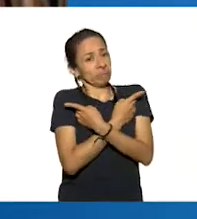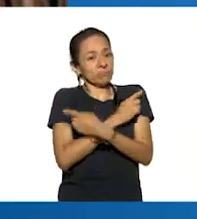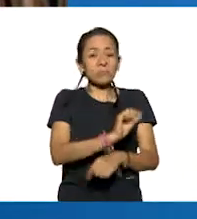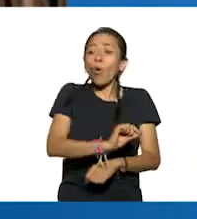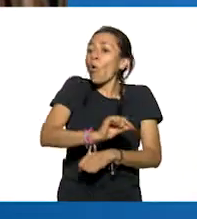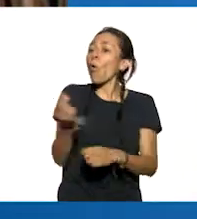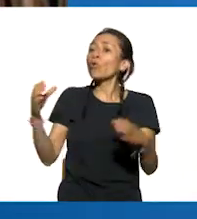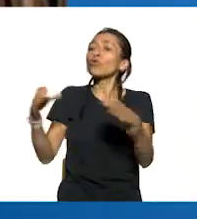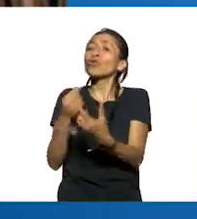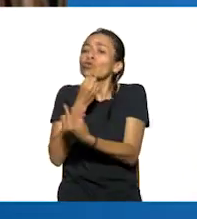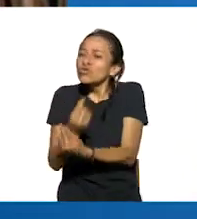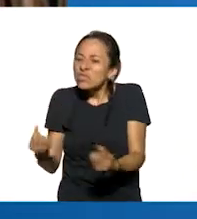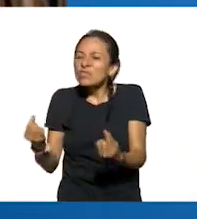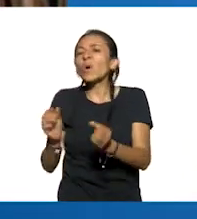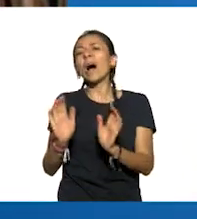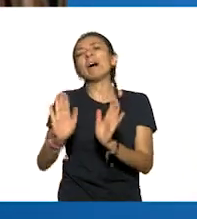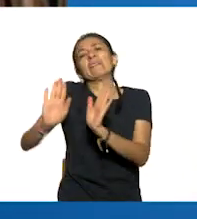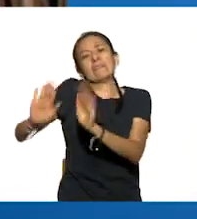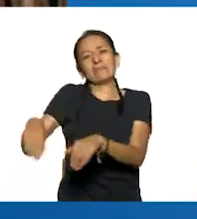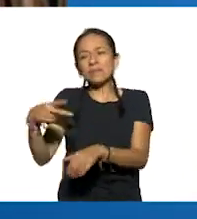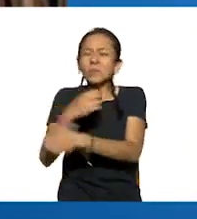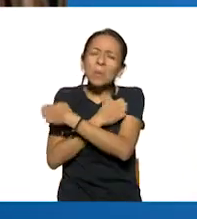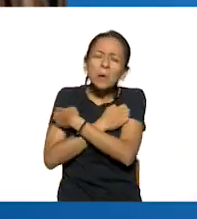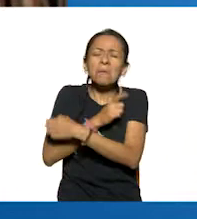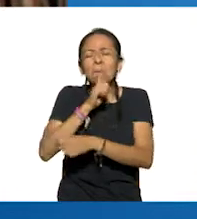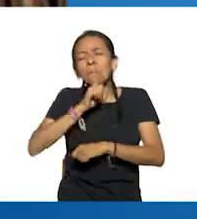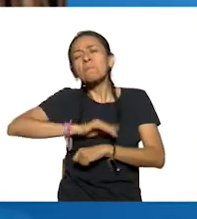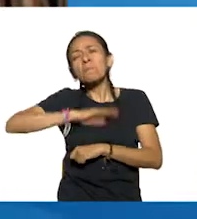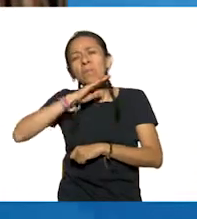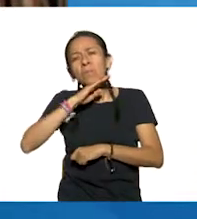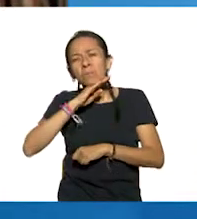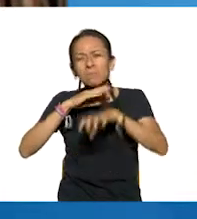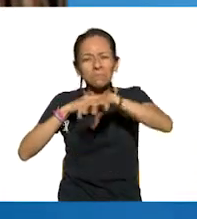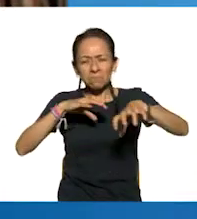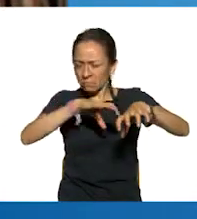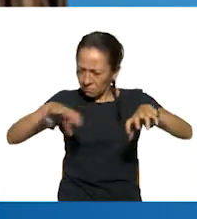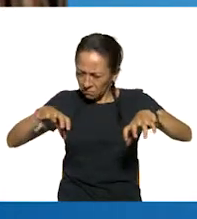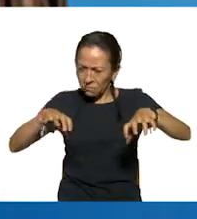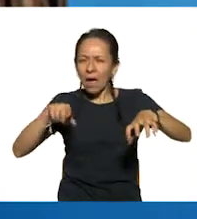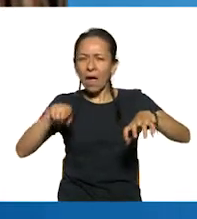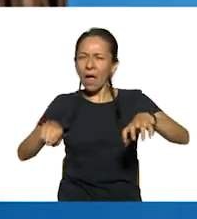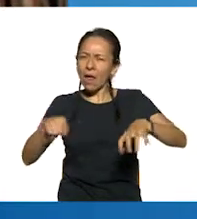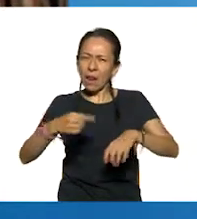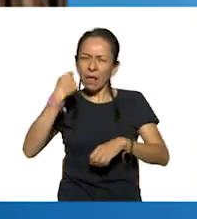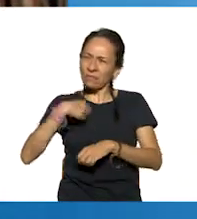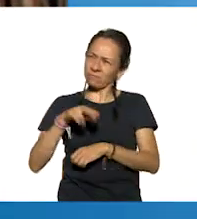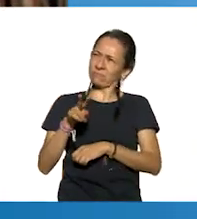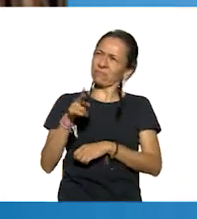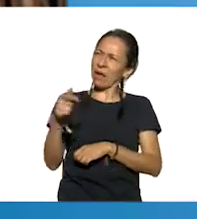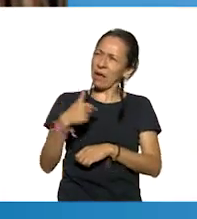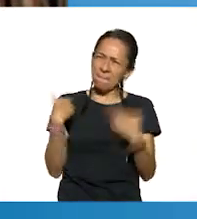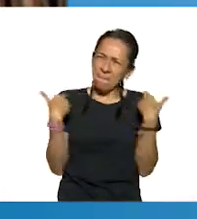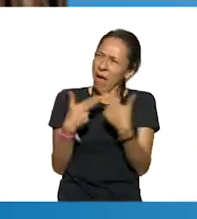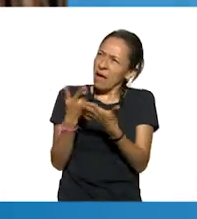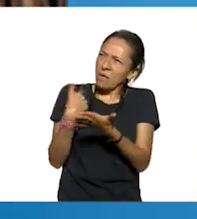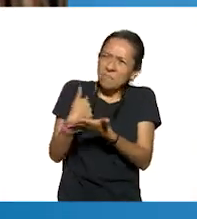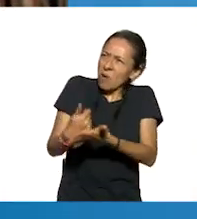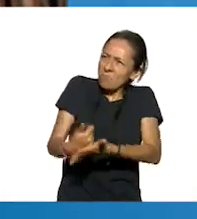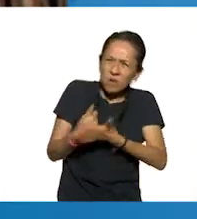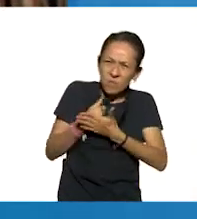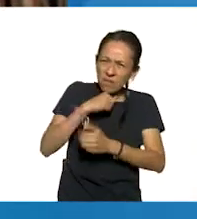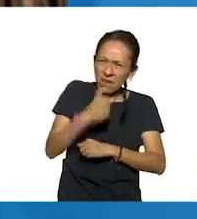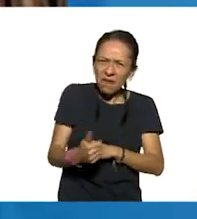no se ocupaban mucho de la educación. Entonces cuando él se da cuenta que el profesor no lo ayuda, él se pone a repetir